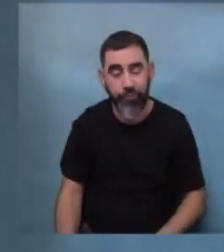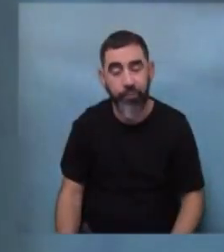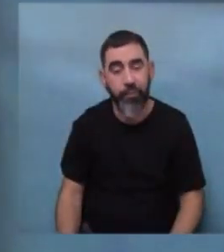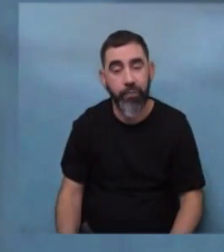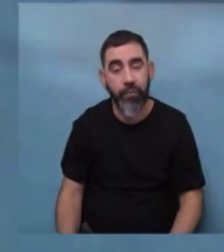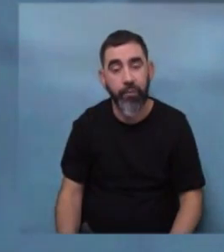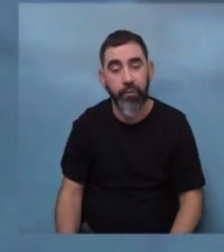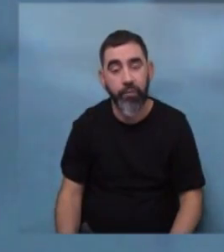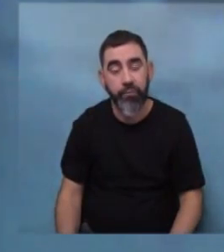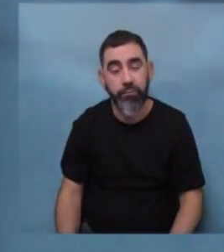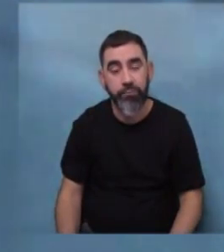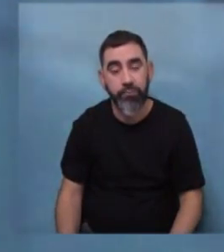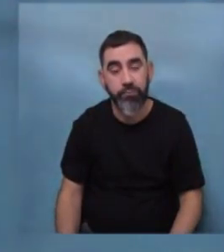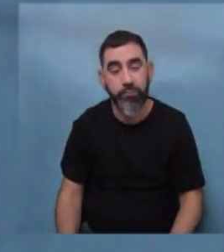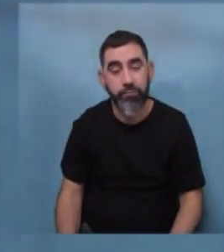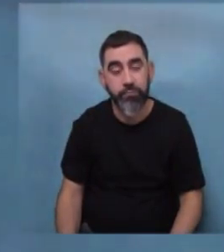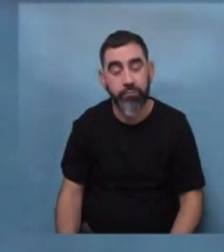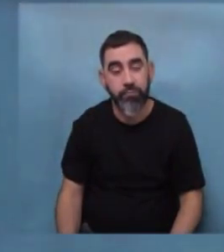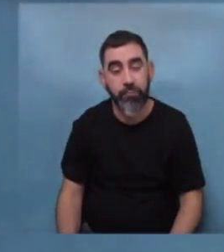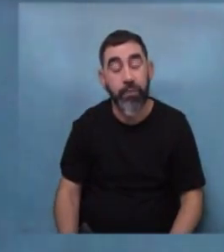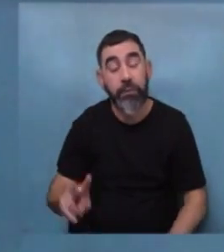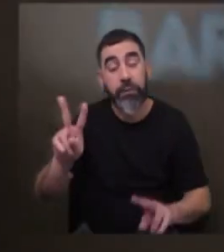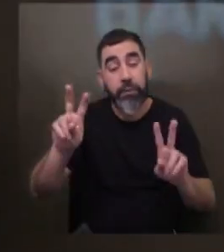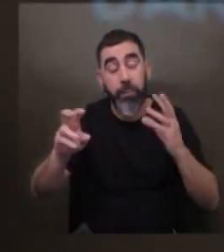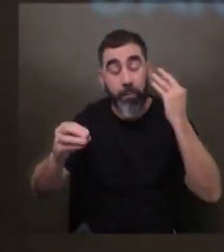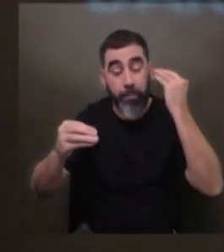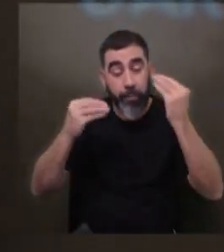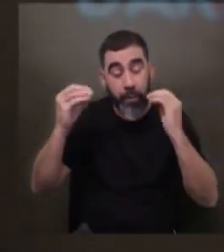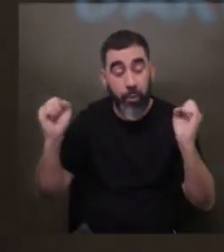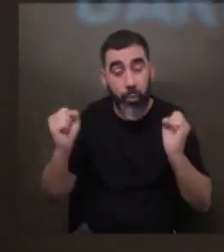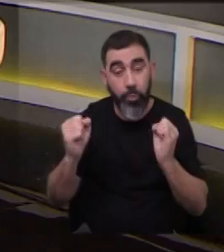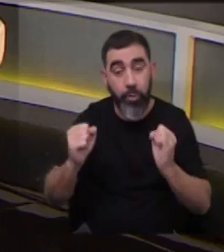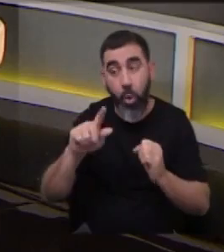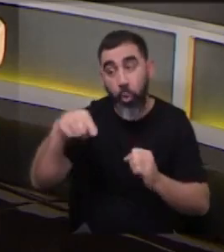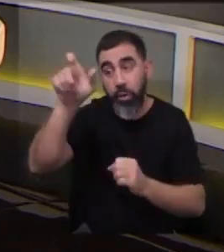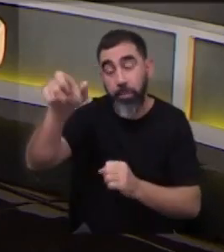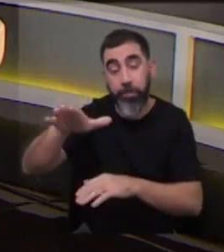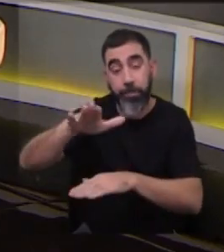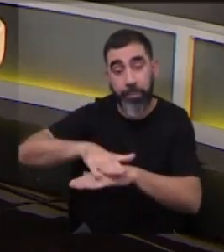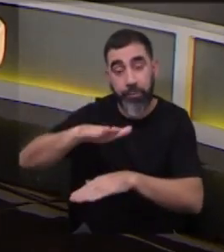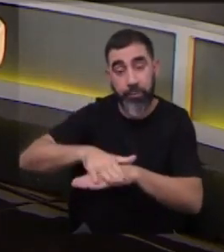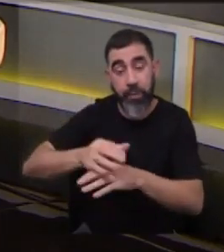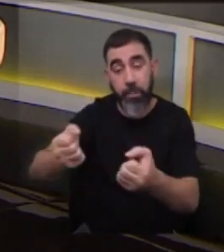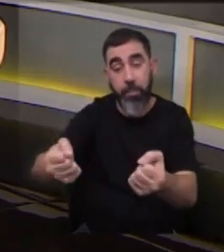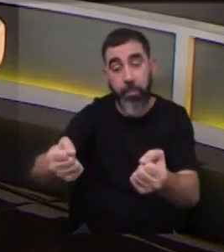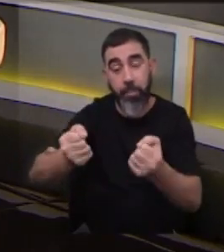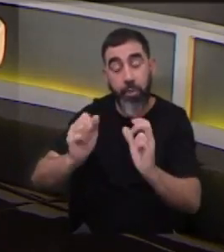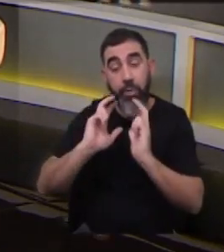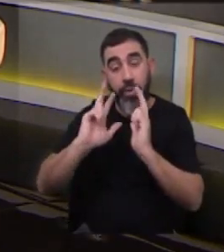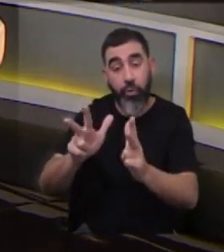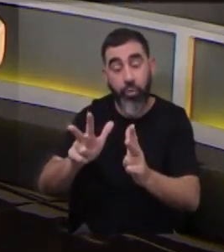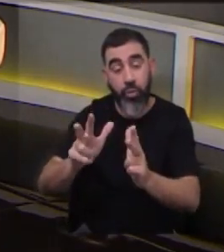entrevistadas que una de las cosas que preocupa a la gente que le tiene miedo al avión es estar en manos de otros. El piloto era muy claro diciendo